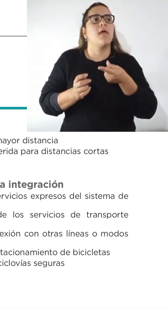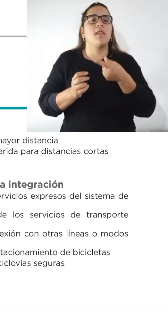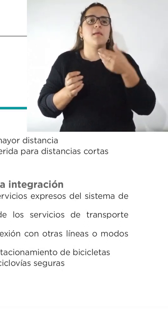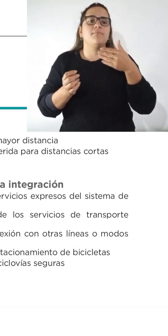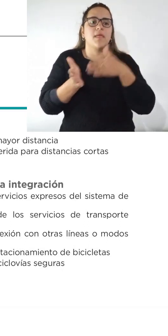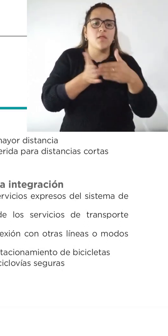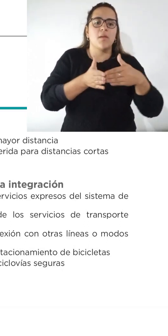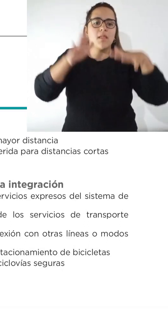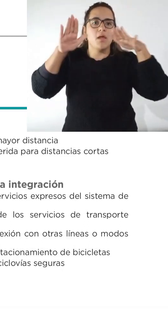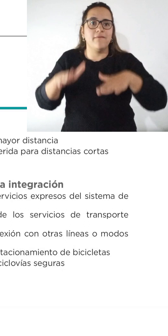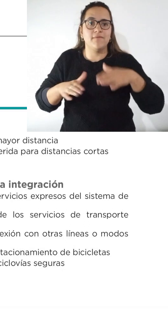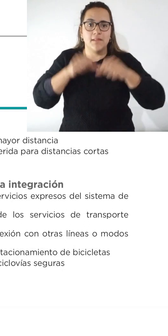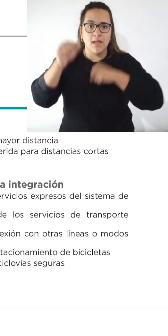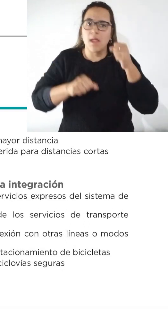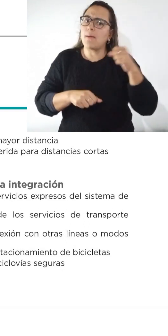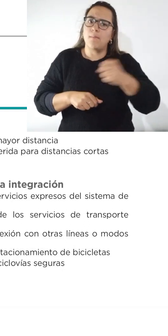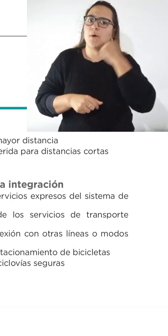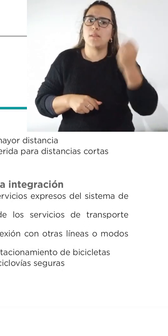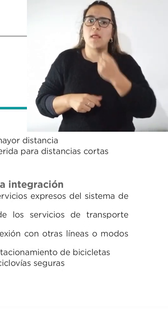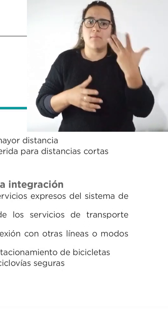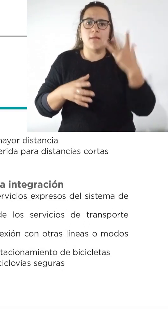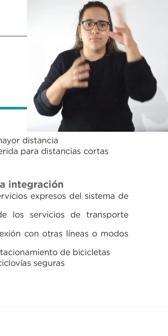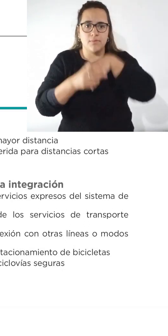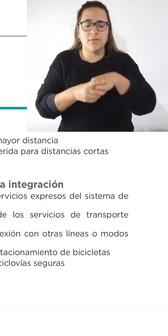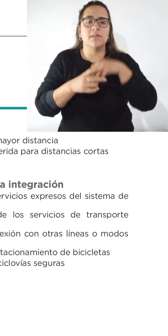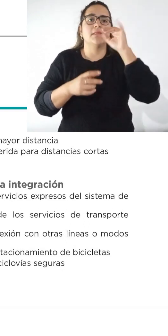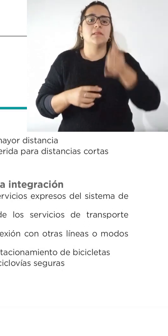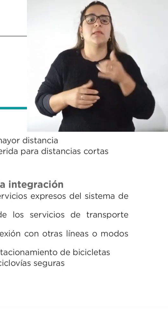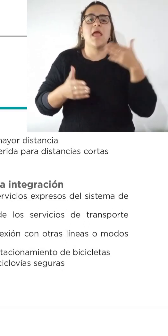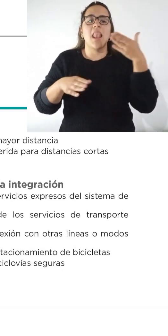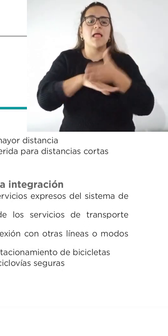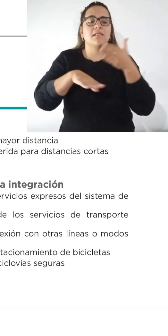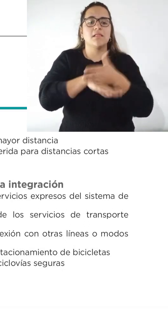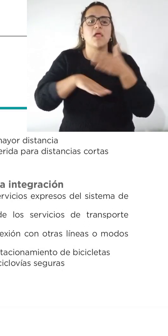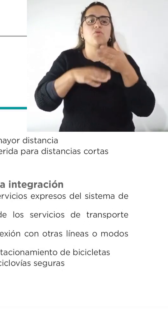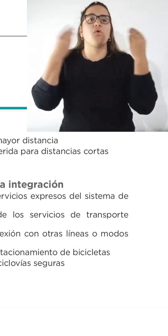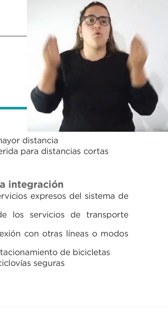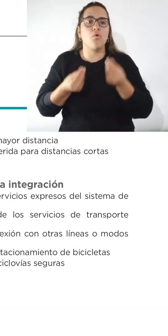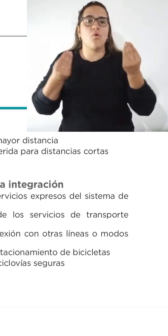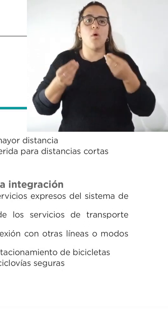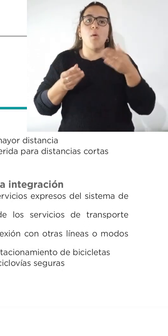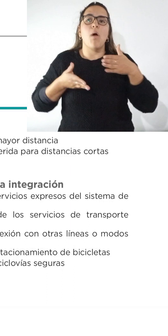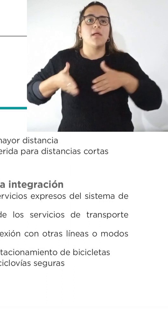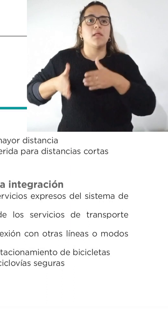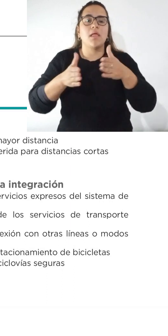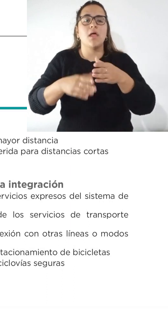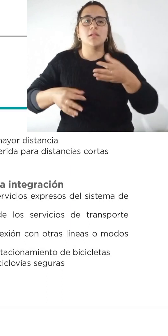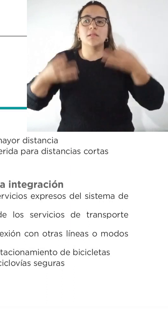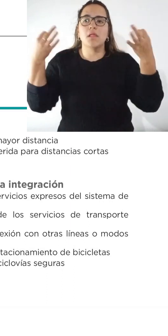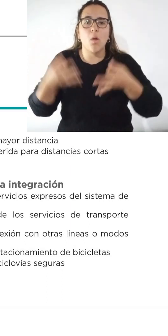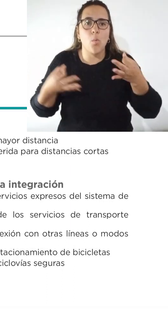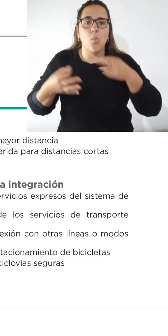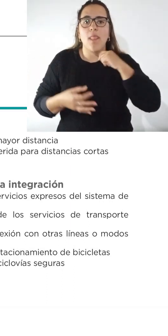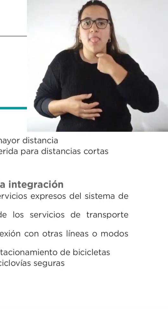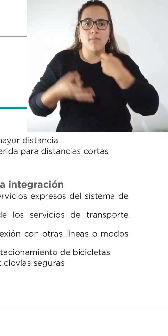la disponibilidad de estacionamientos de bicicletas, que es muy importante para que se dé esta integración, y el acceso a través de ciclovías seguras, que